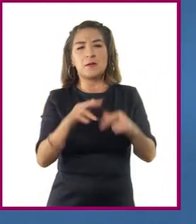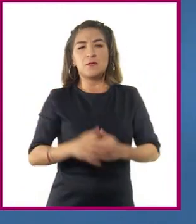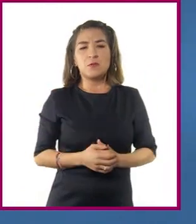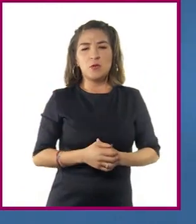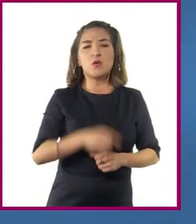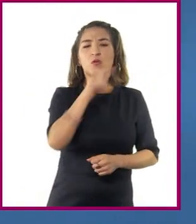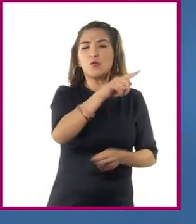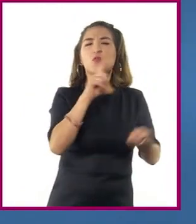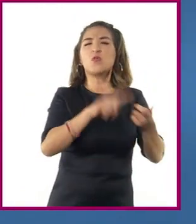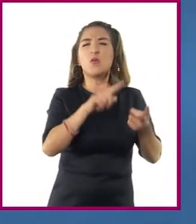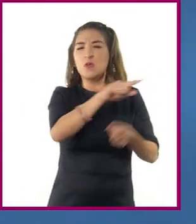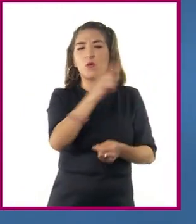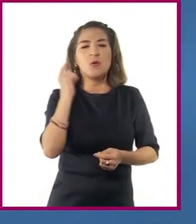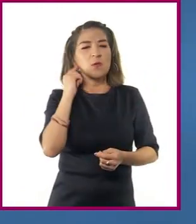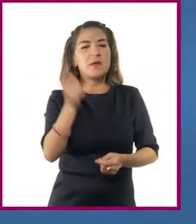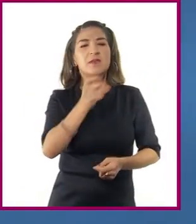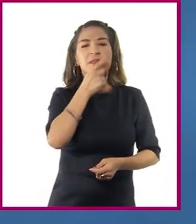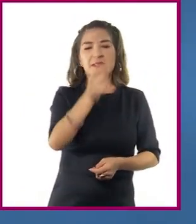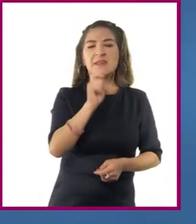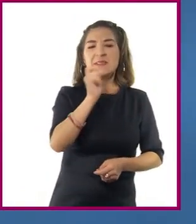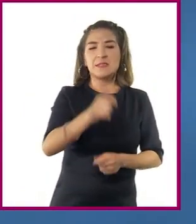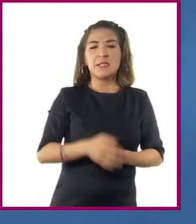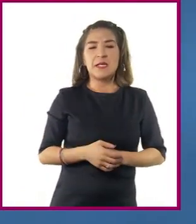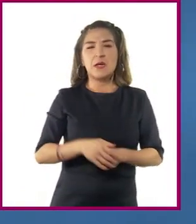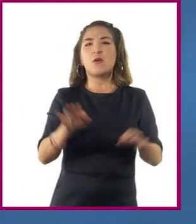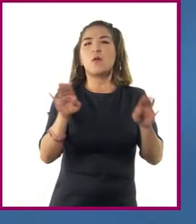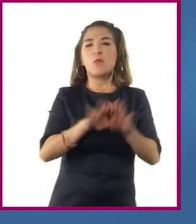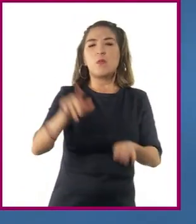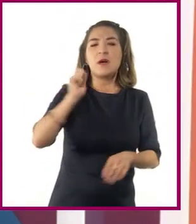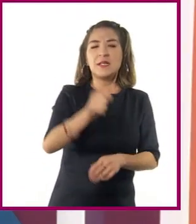has escuchado hablar sobre el Estado de Derecho?